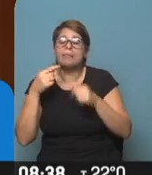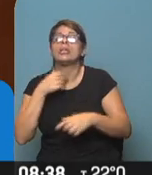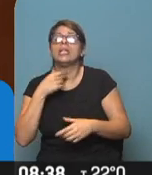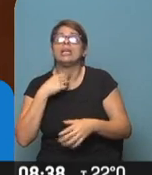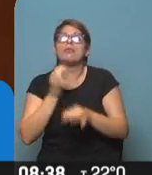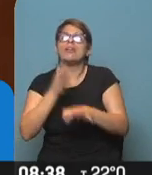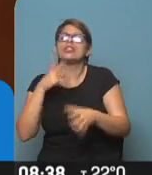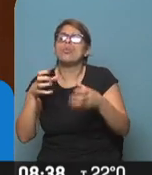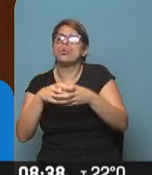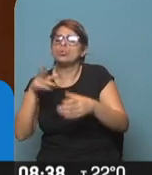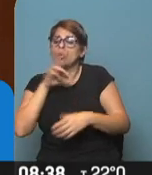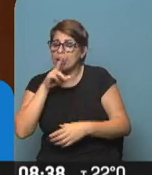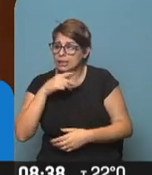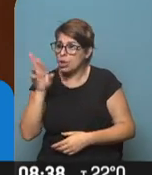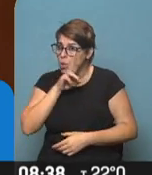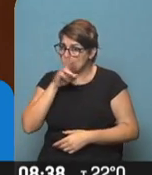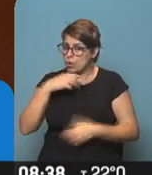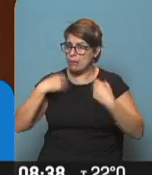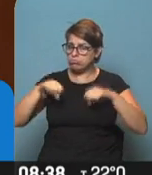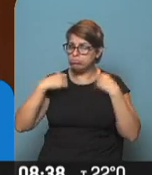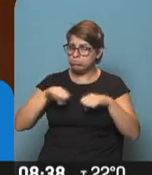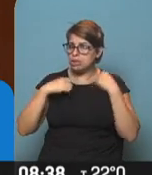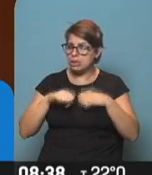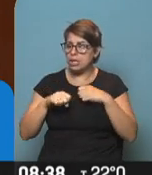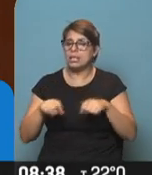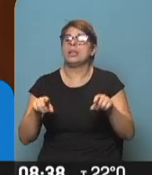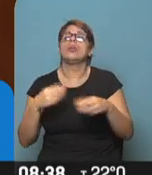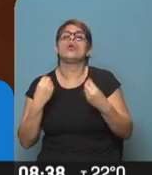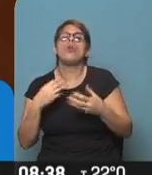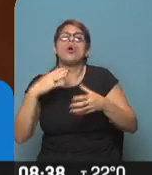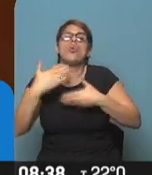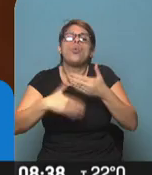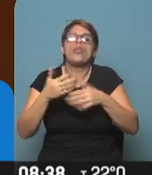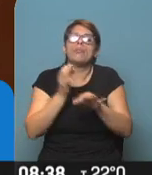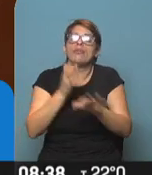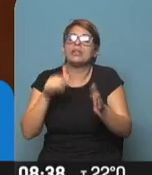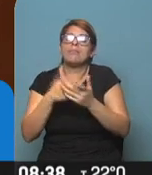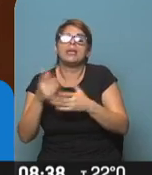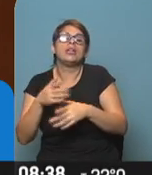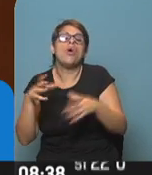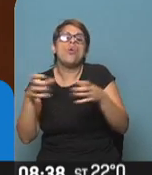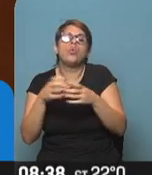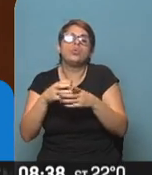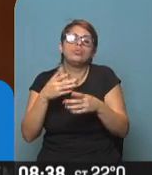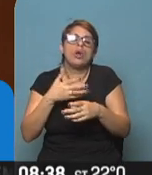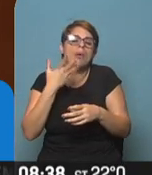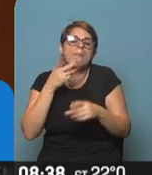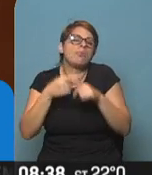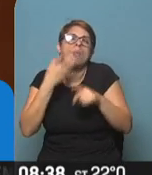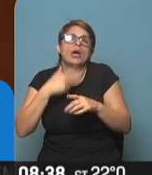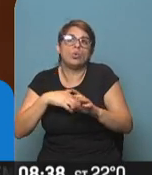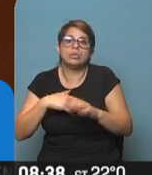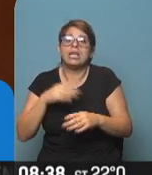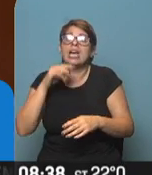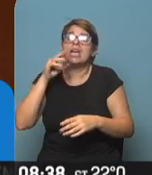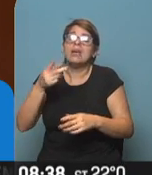femenino las chicas que se entrenan como jugadoras profesionales pero el fútbol es amateur cobran los viáticos más bajos de la región